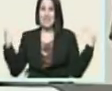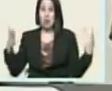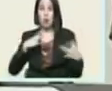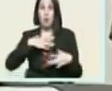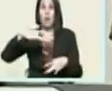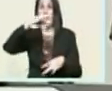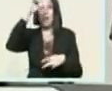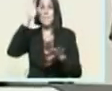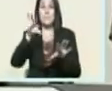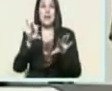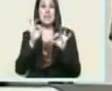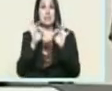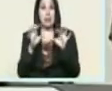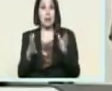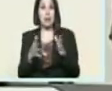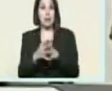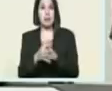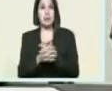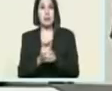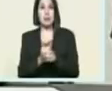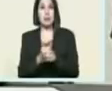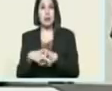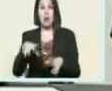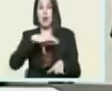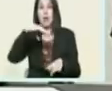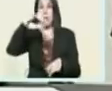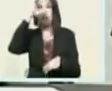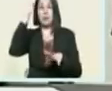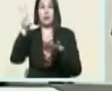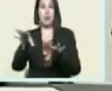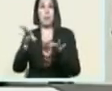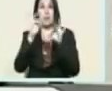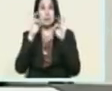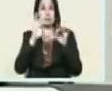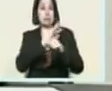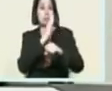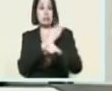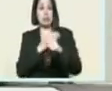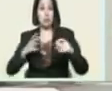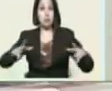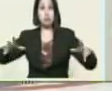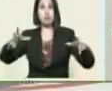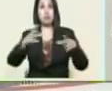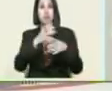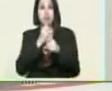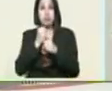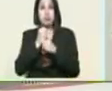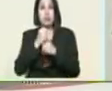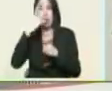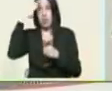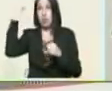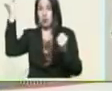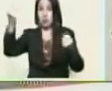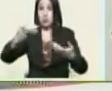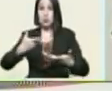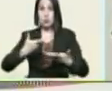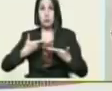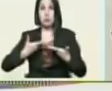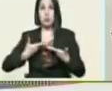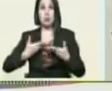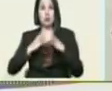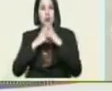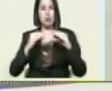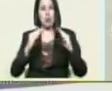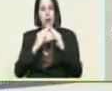espíritu especial, es un espíritu especial que se apodera y debe apoderarse en nombre de Dios, todos